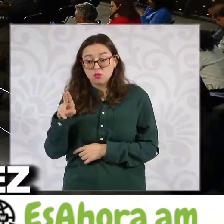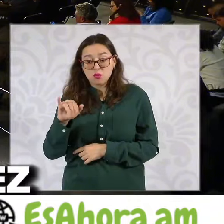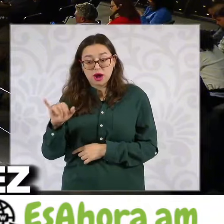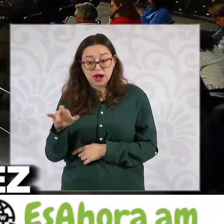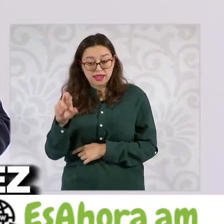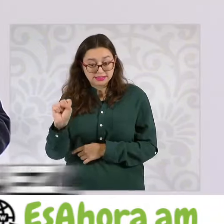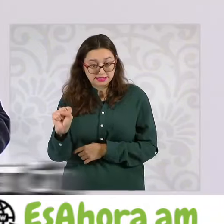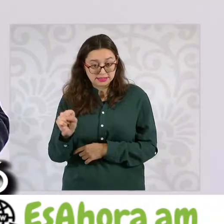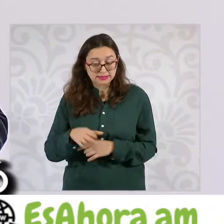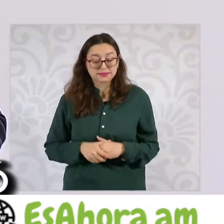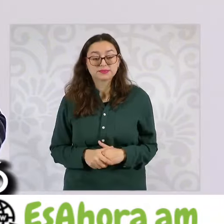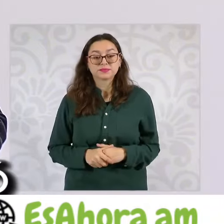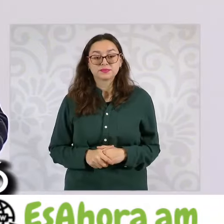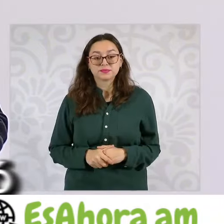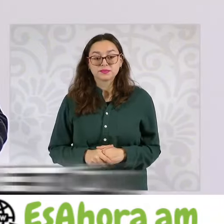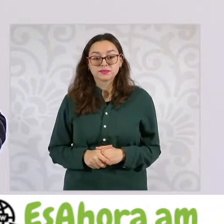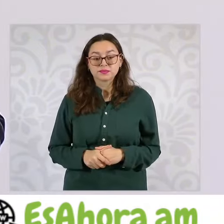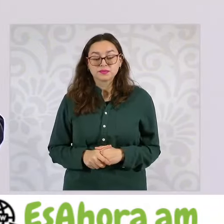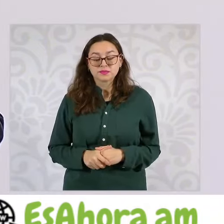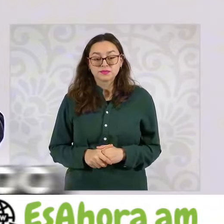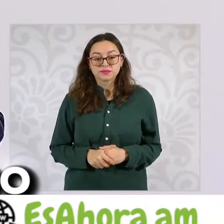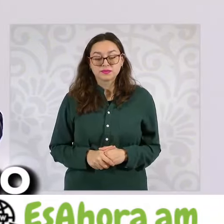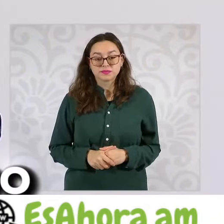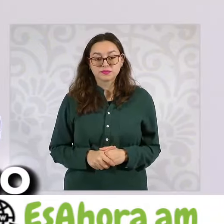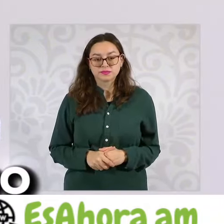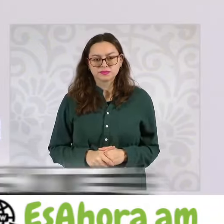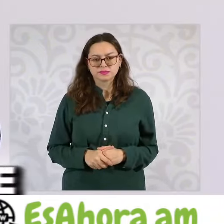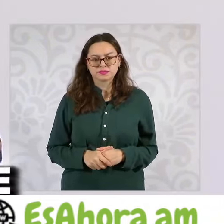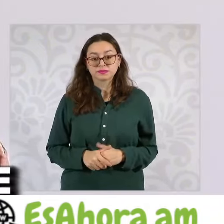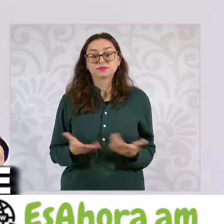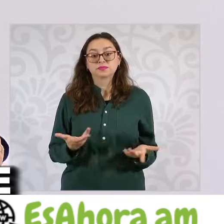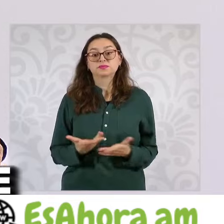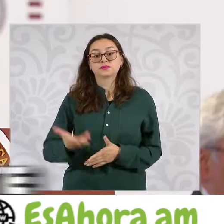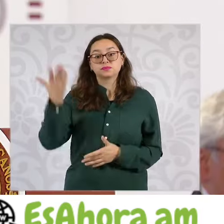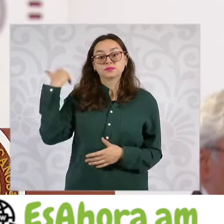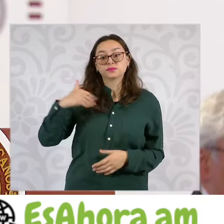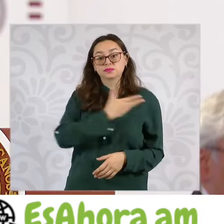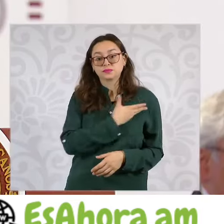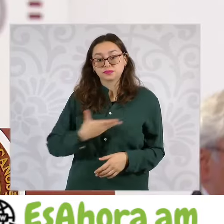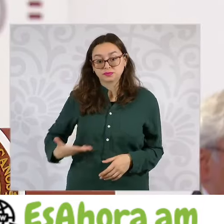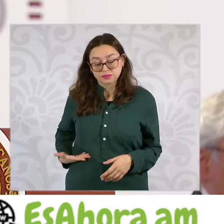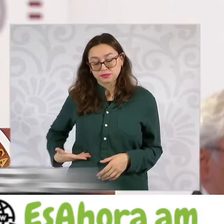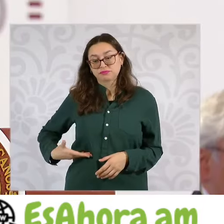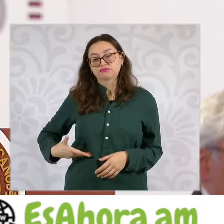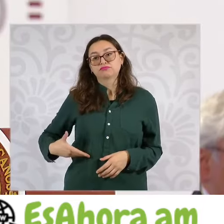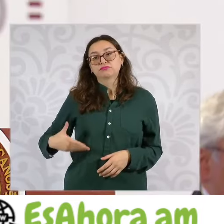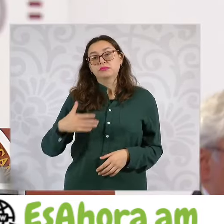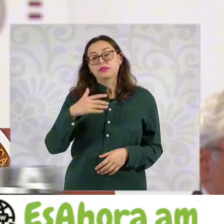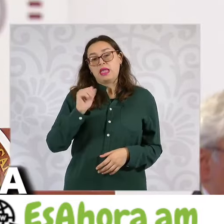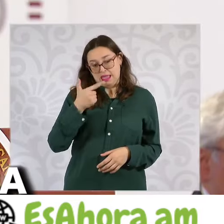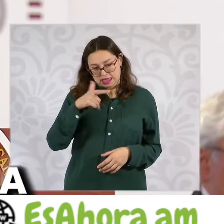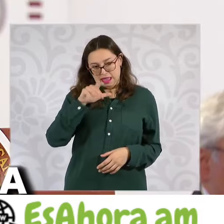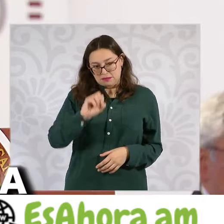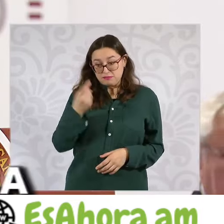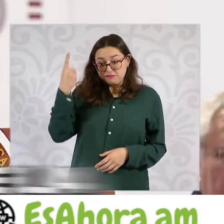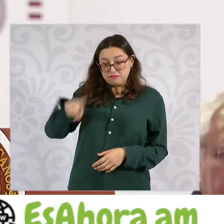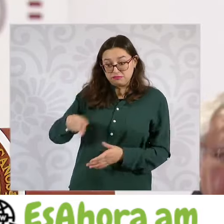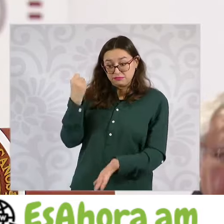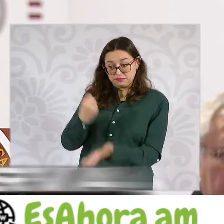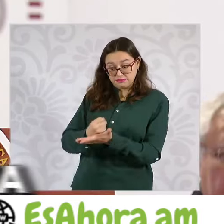El presidente López Obrador decretó, no es Quintana Roo, es principalmente Campeche, pero de manera muy